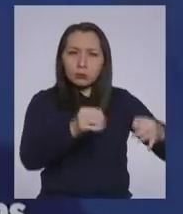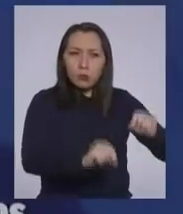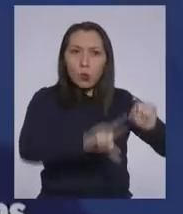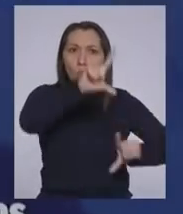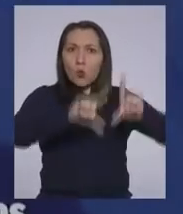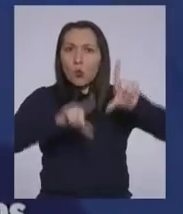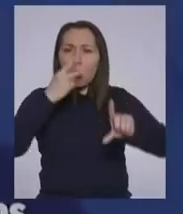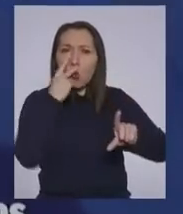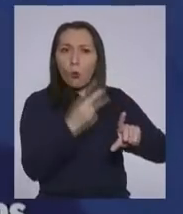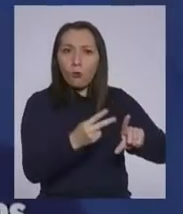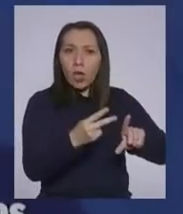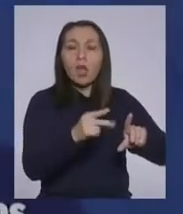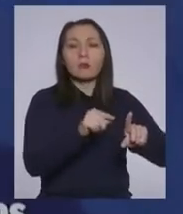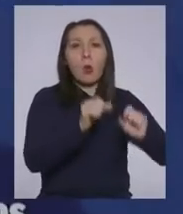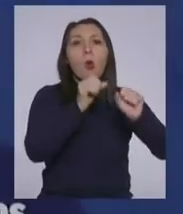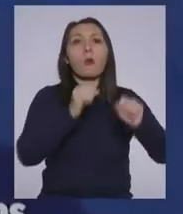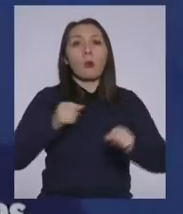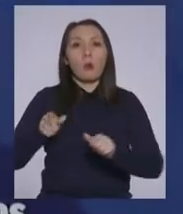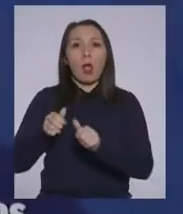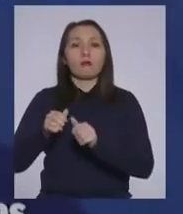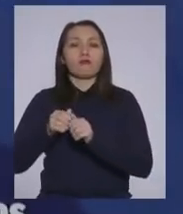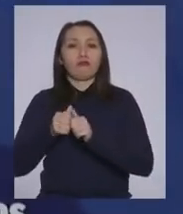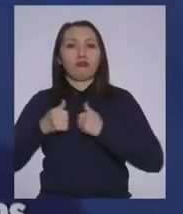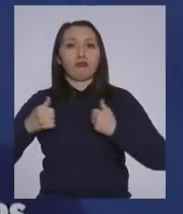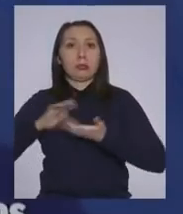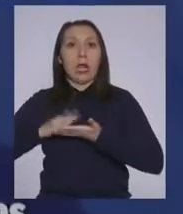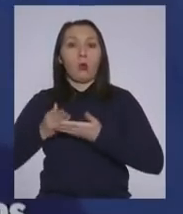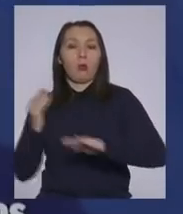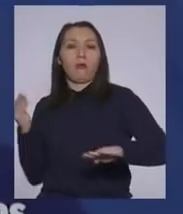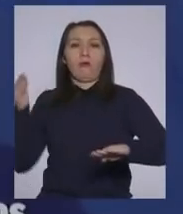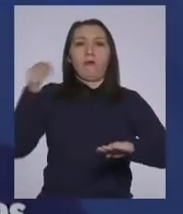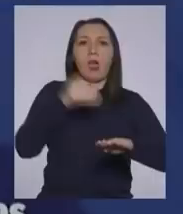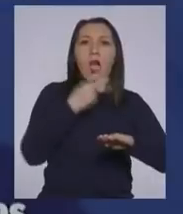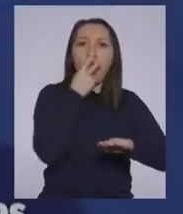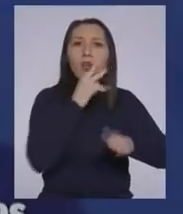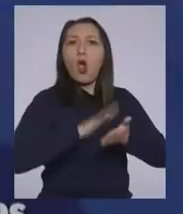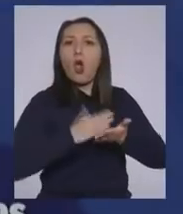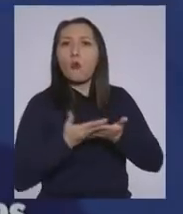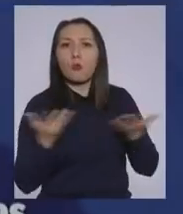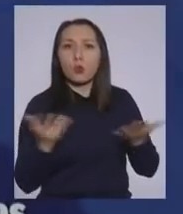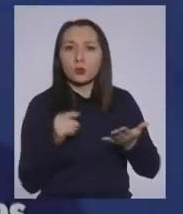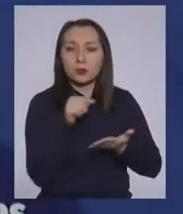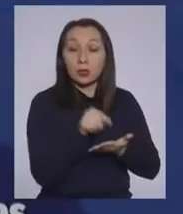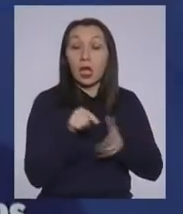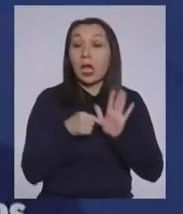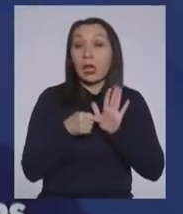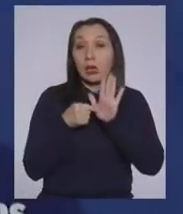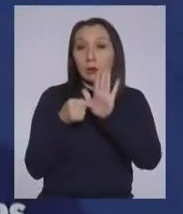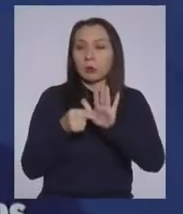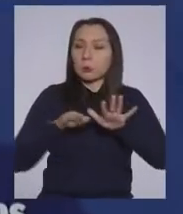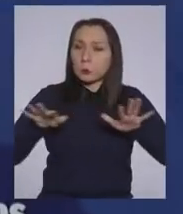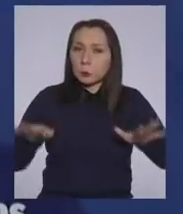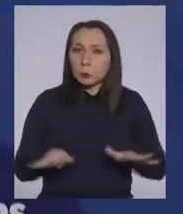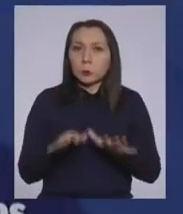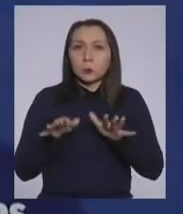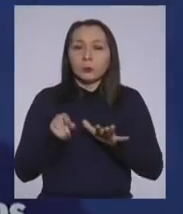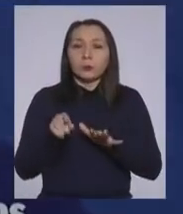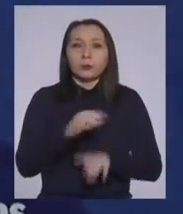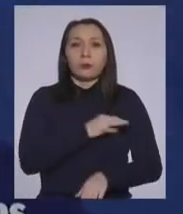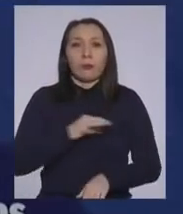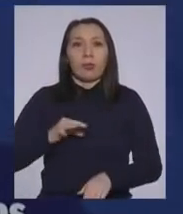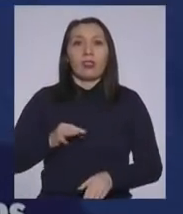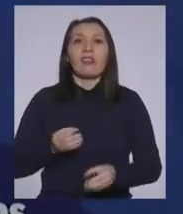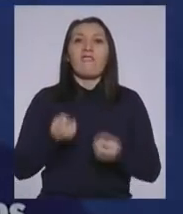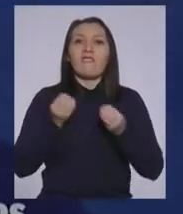definidos se pueda observar la acumulación de casos. Creo que esto demuestra el esfuerzo que ha hecho el